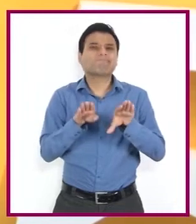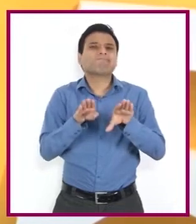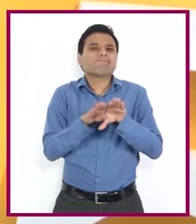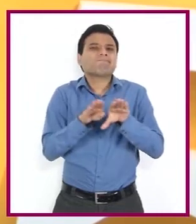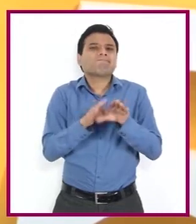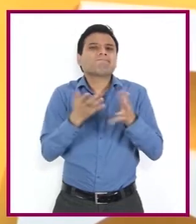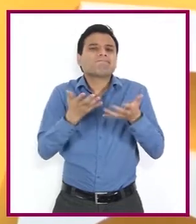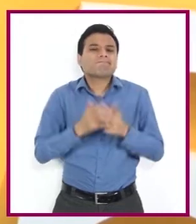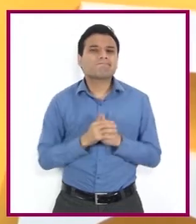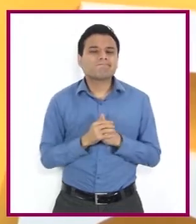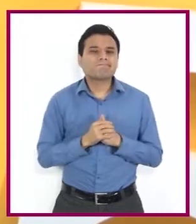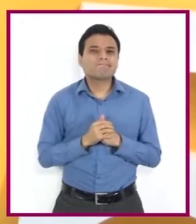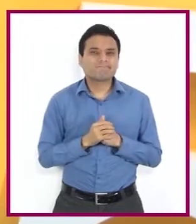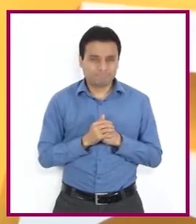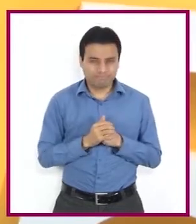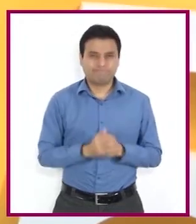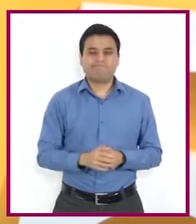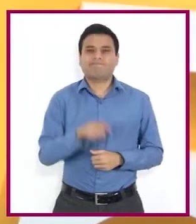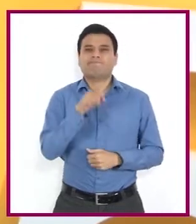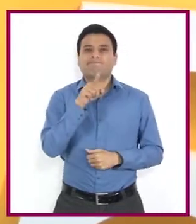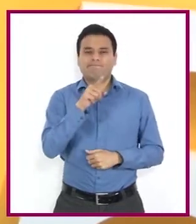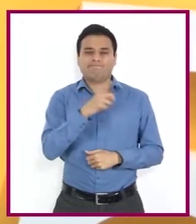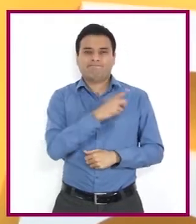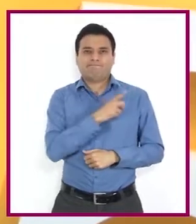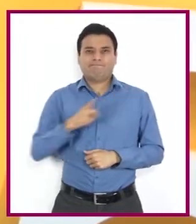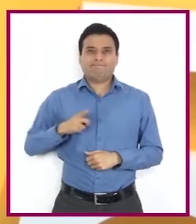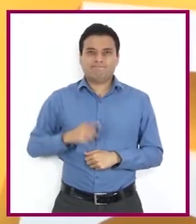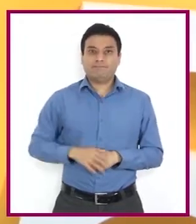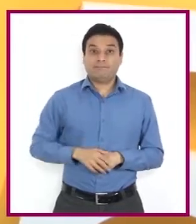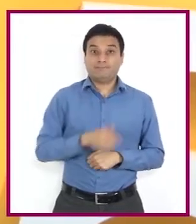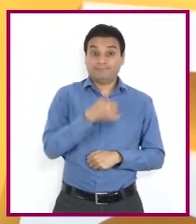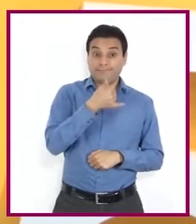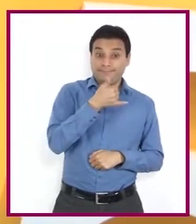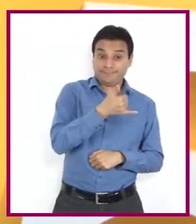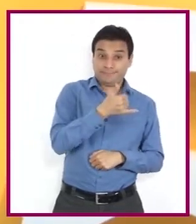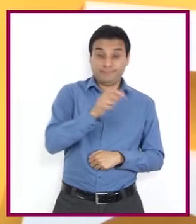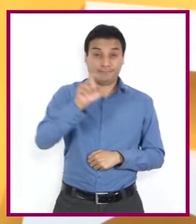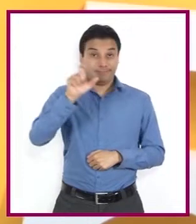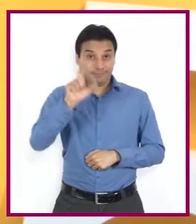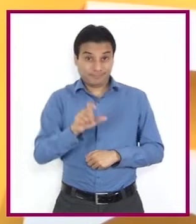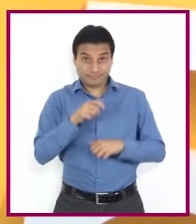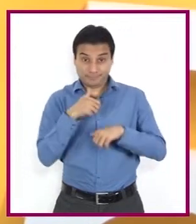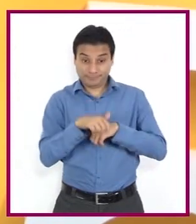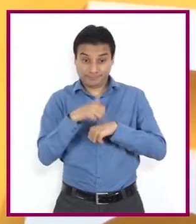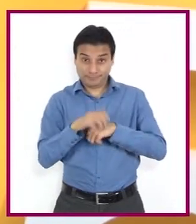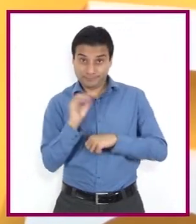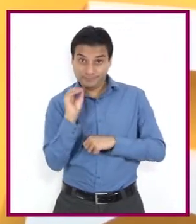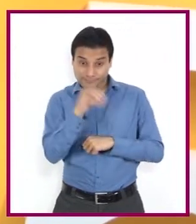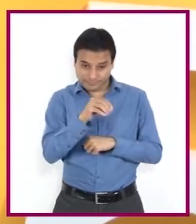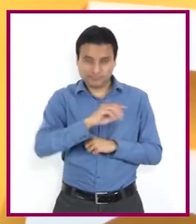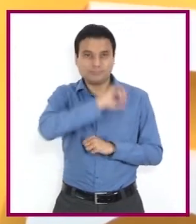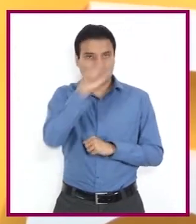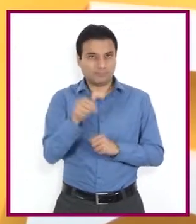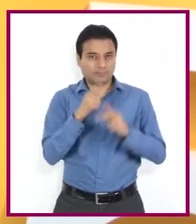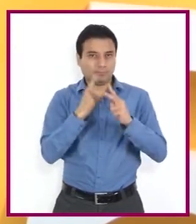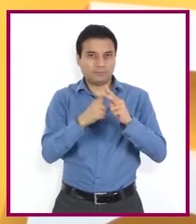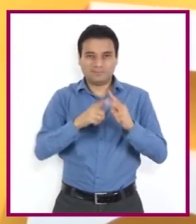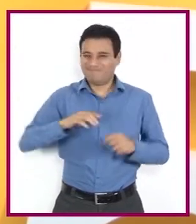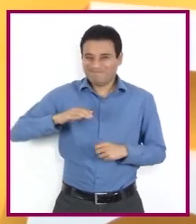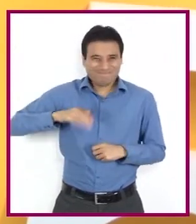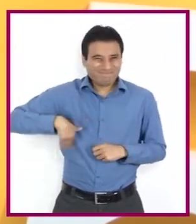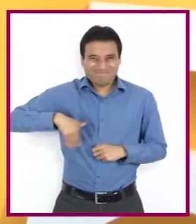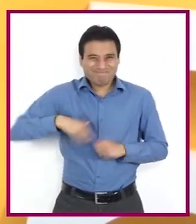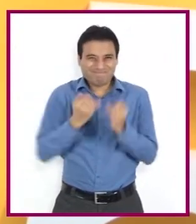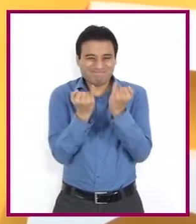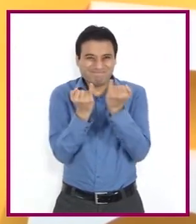del jardín, bastará con despejar Y o X y resolver las operaciones tal como lo hicimos hace un instante.